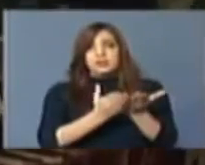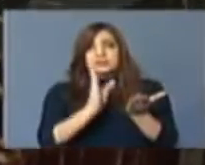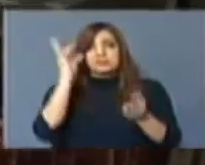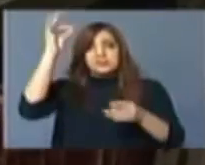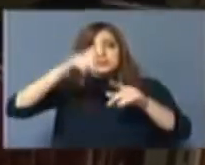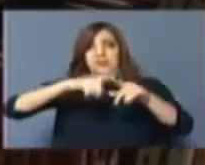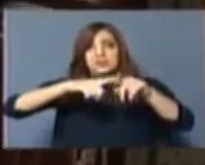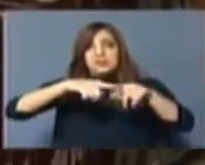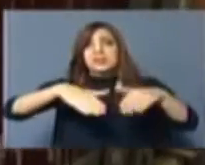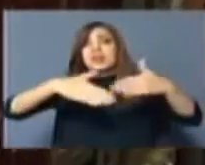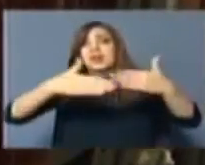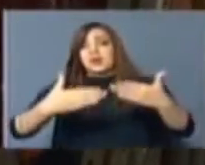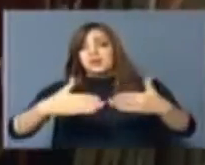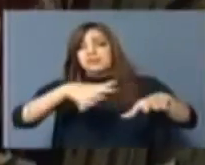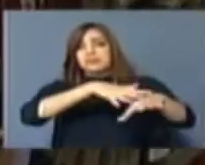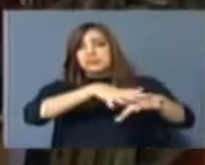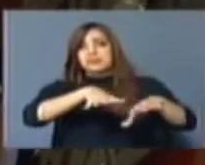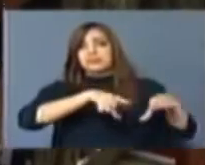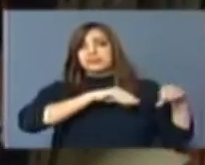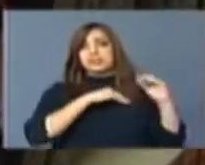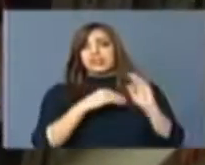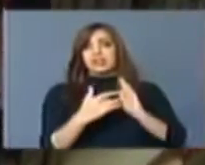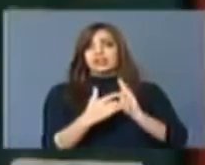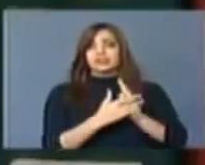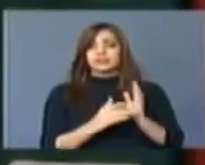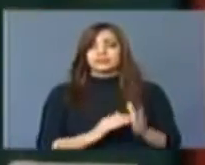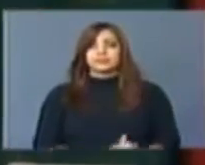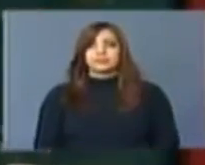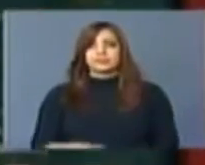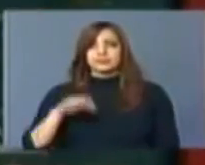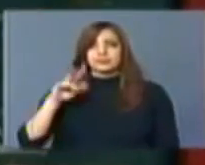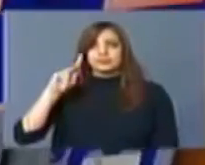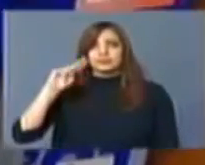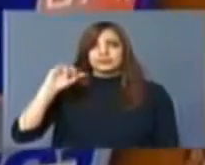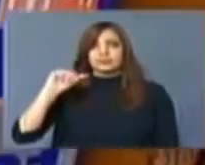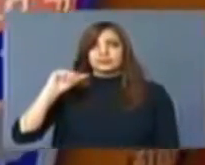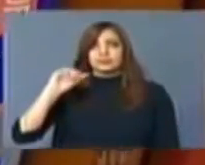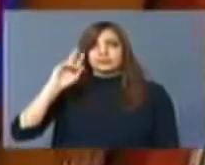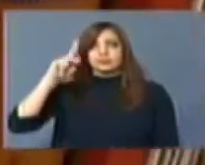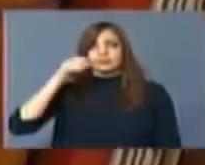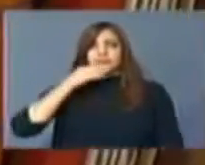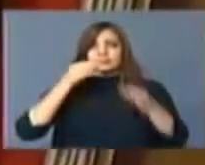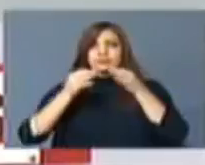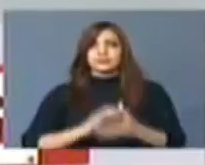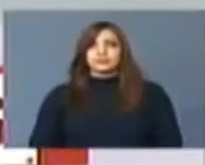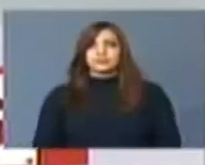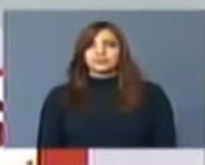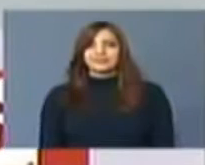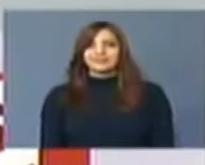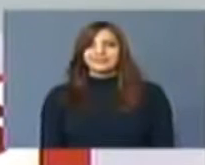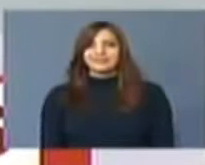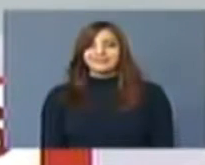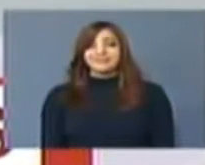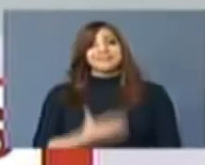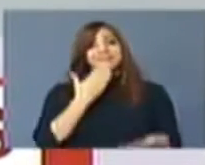futuro dependerá de cómo logren adaptarse a las tecnologías. Kenia Yumar Alonso, RPC Noticias.